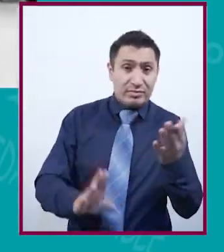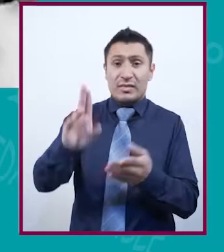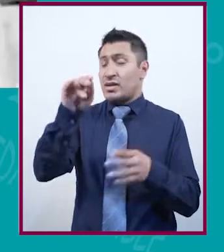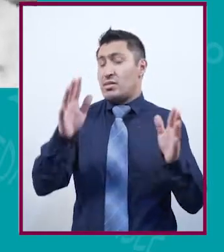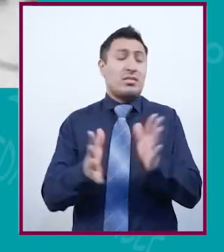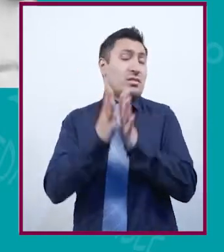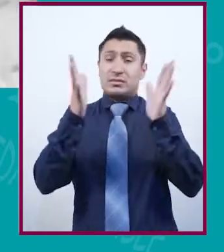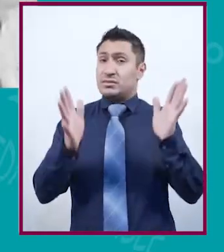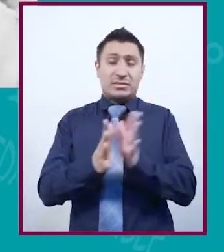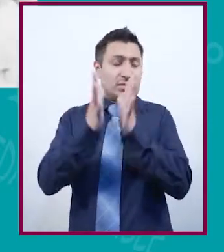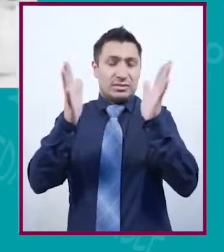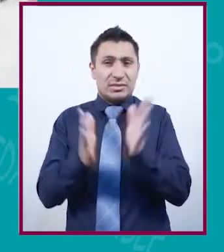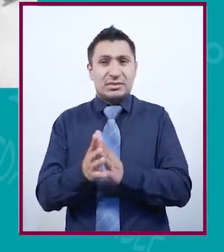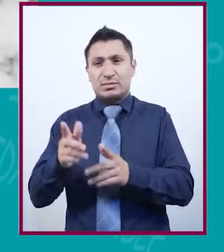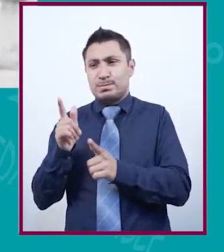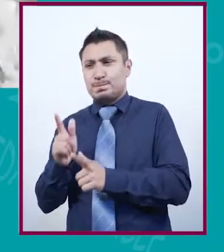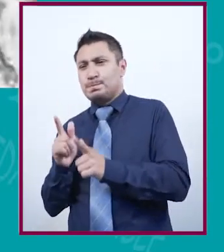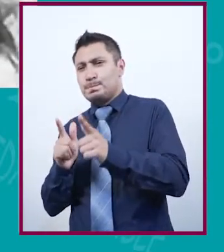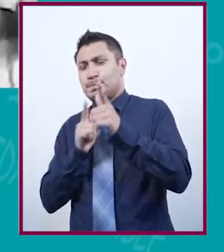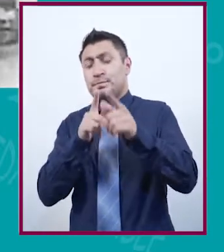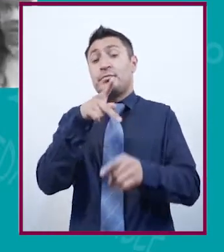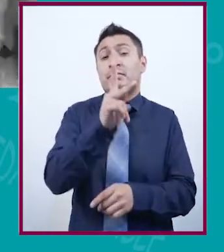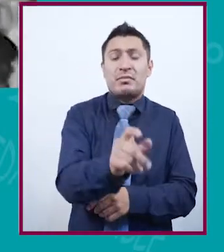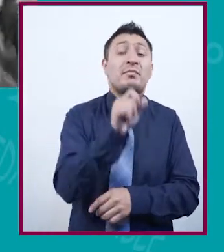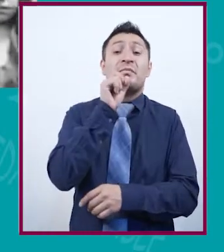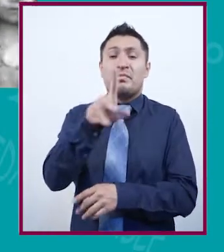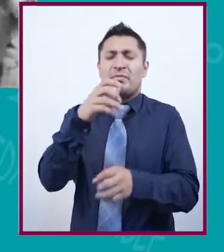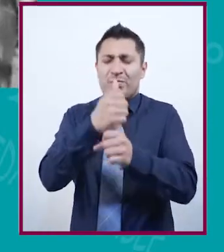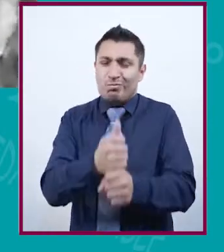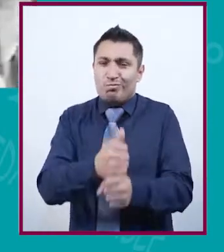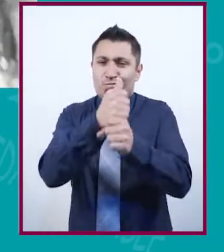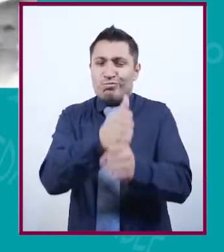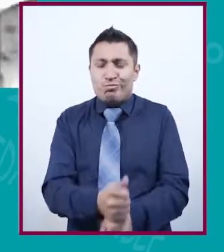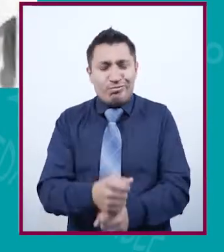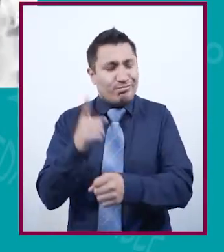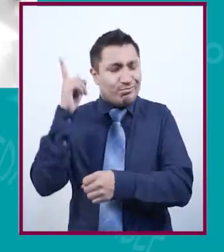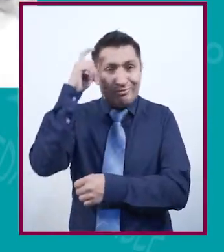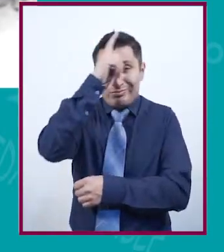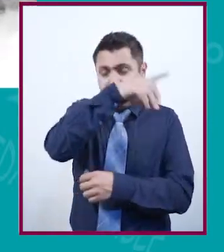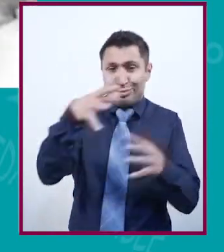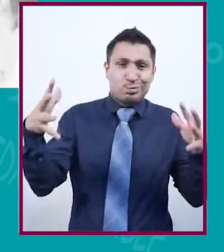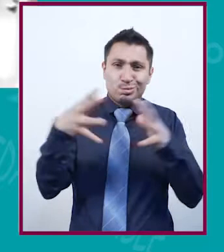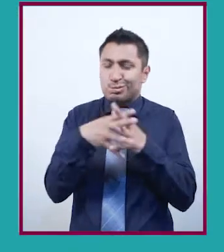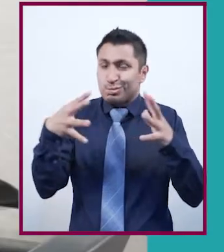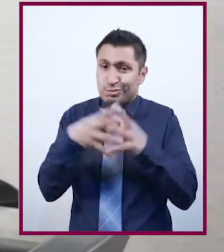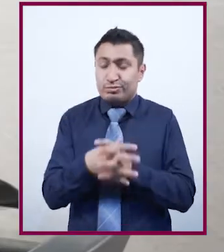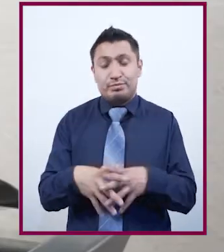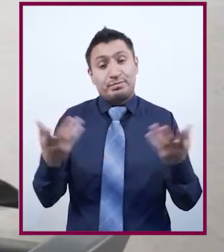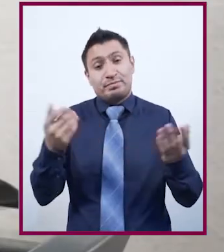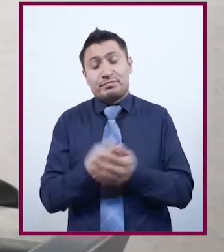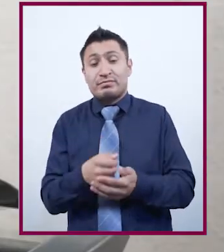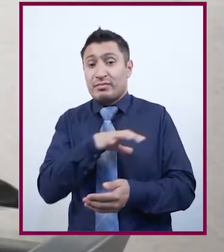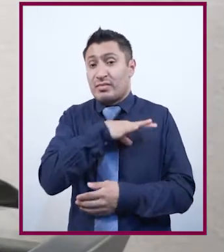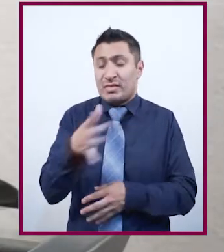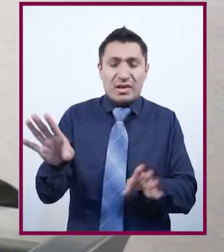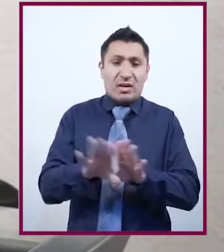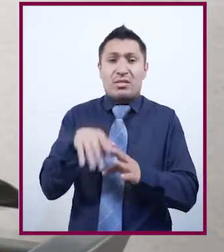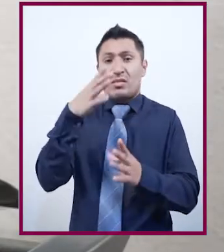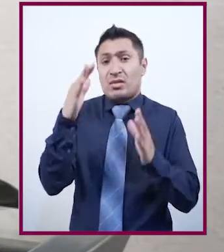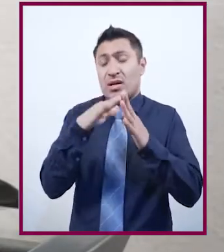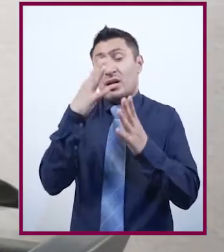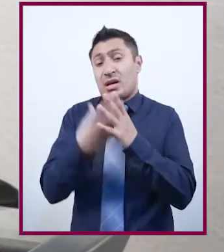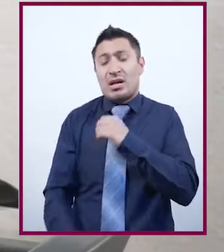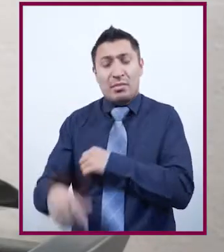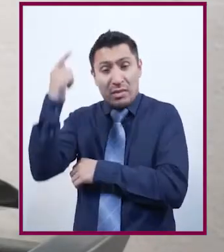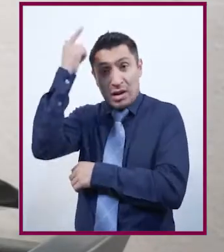no participaron directamente en las contiendas, pero también sufrieron los estragos de la guerra. Generalmente huían de sus